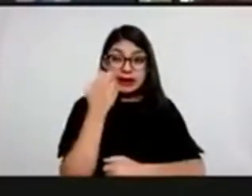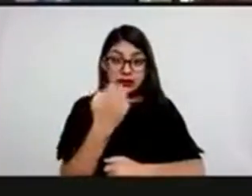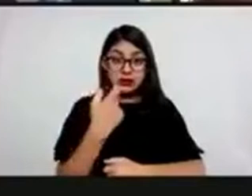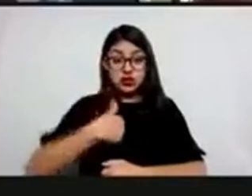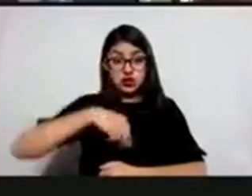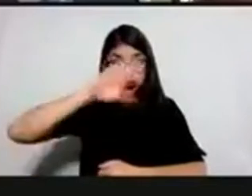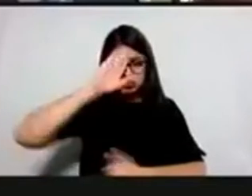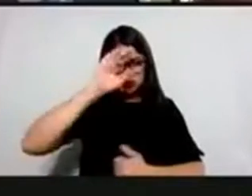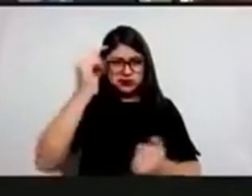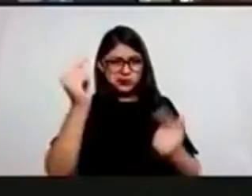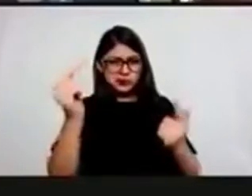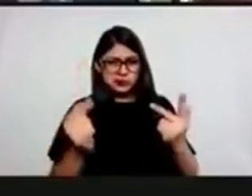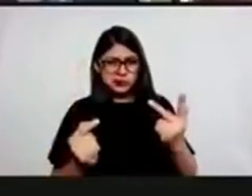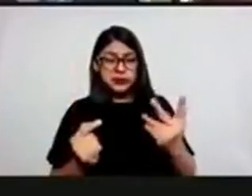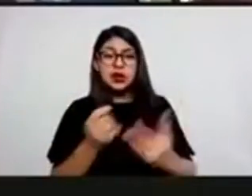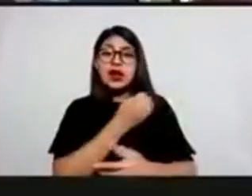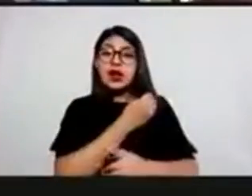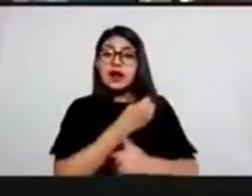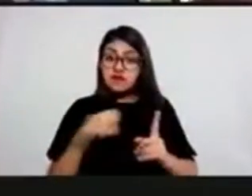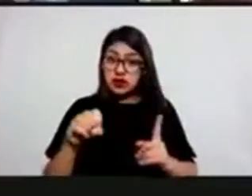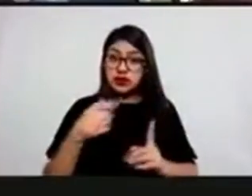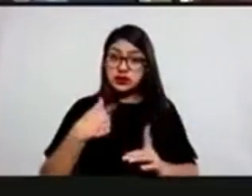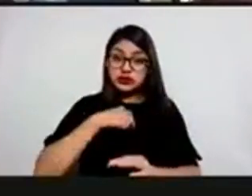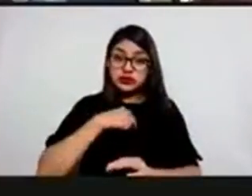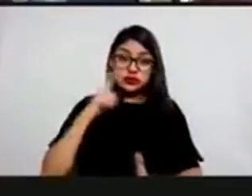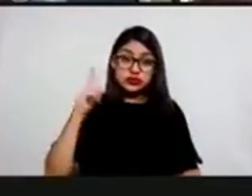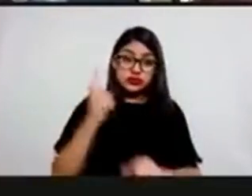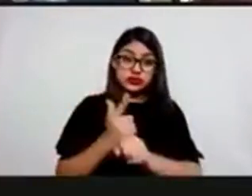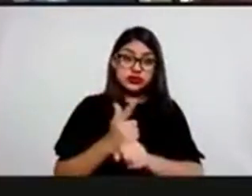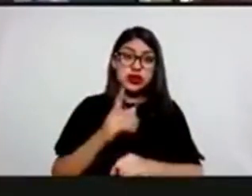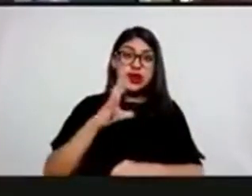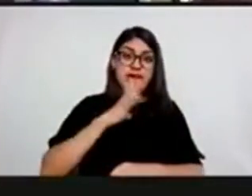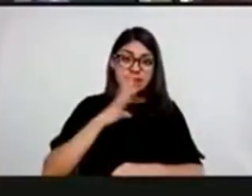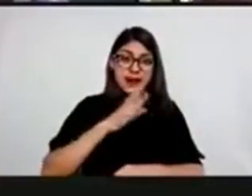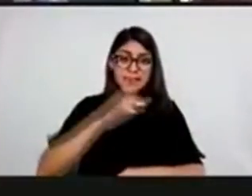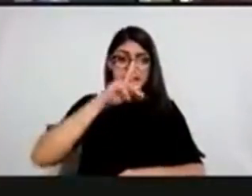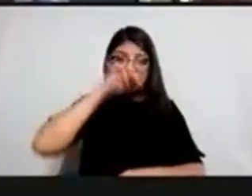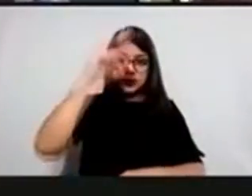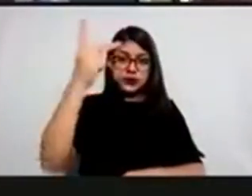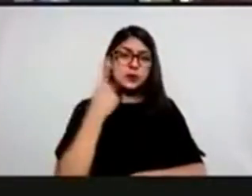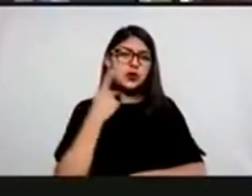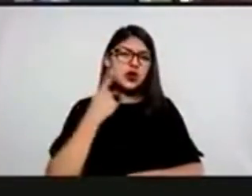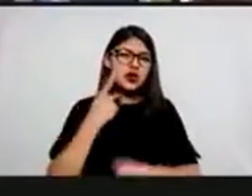podrían llevarnos a concluir que hay un acto de violencia política. Sin embargo,